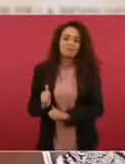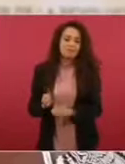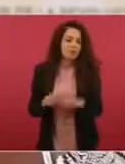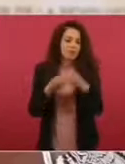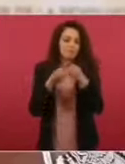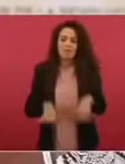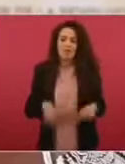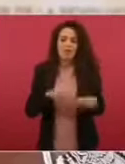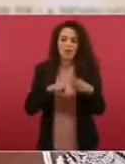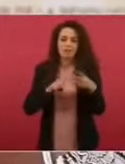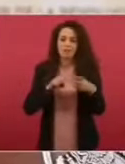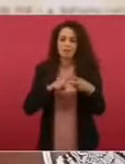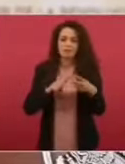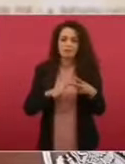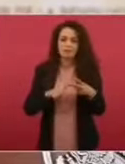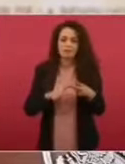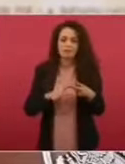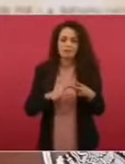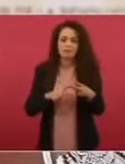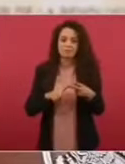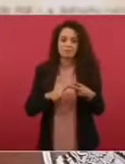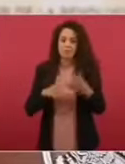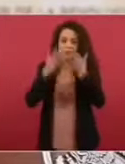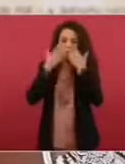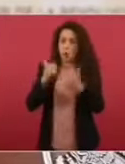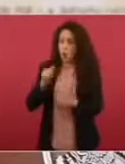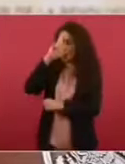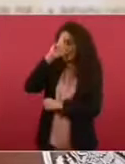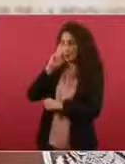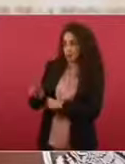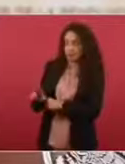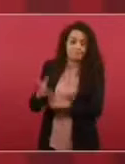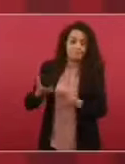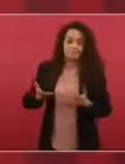Y entonces le pierden el respeto.